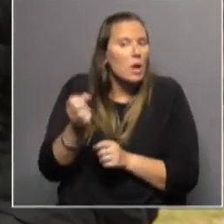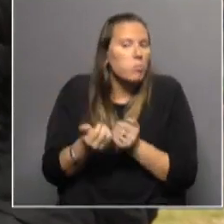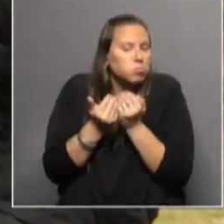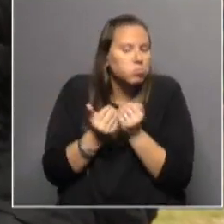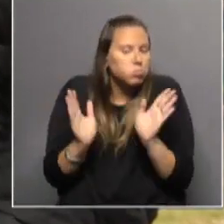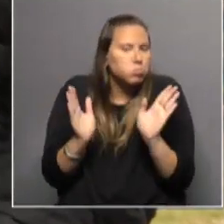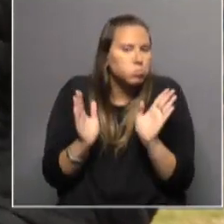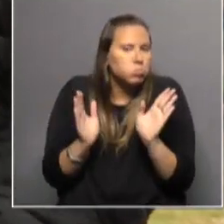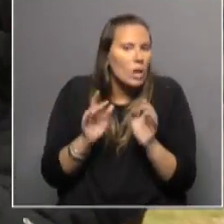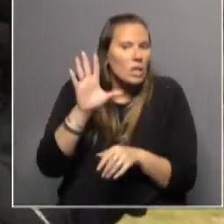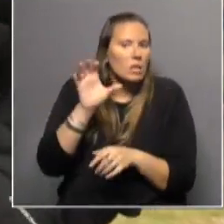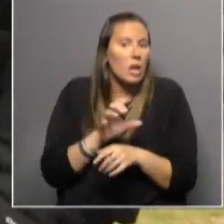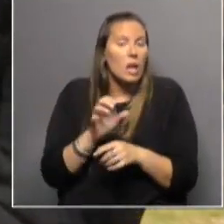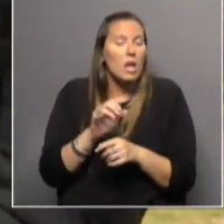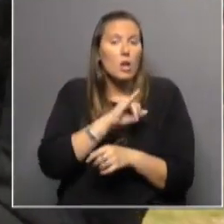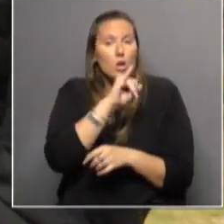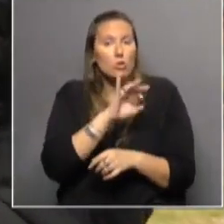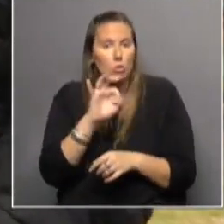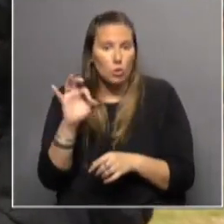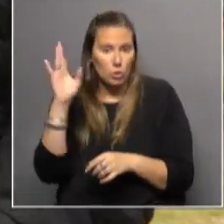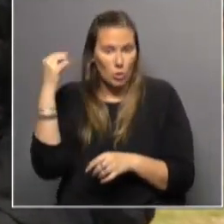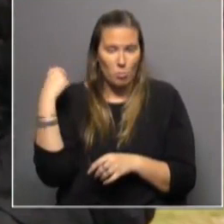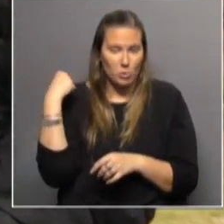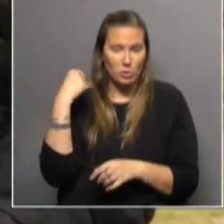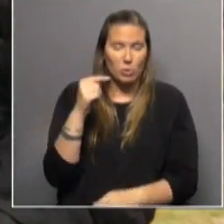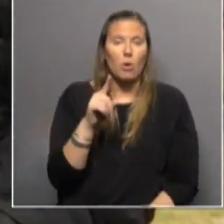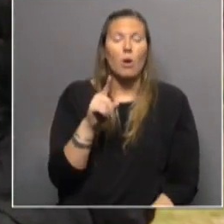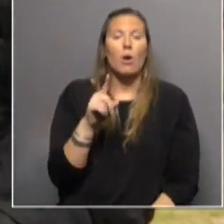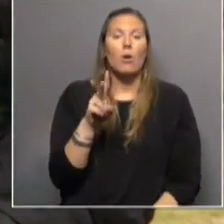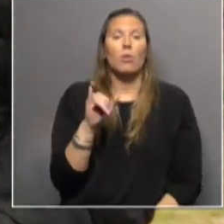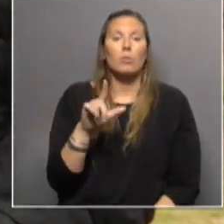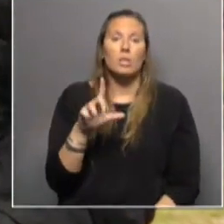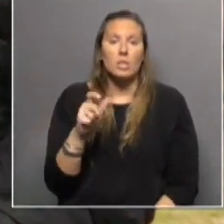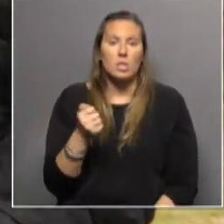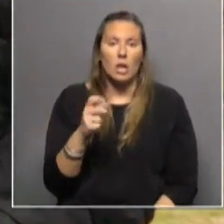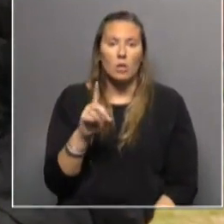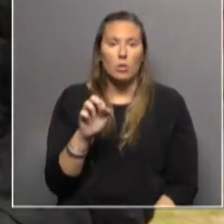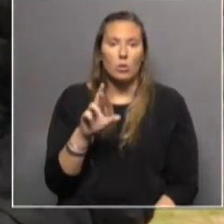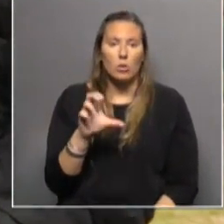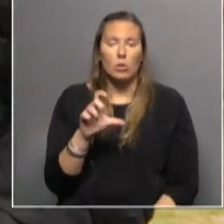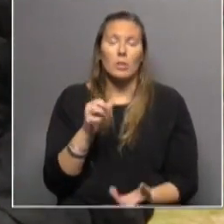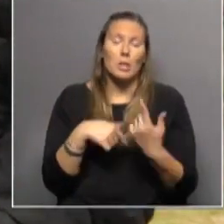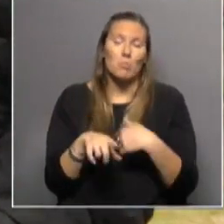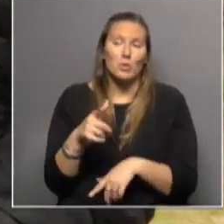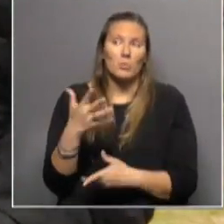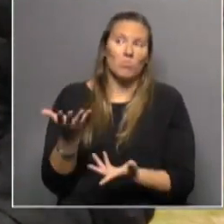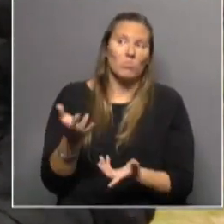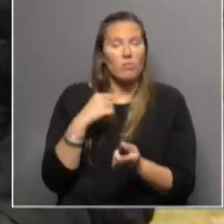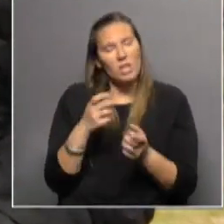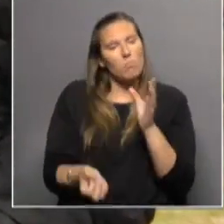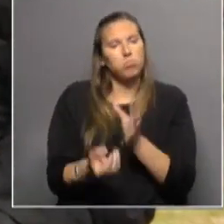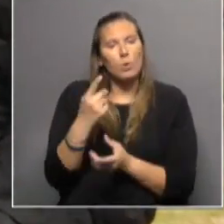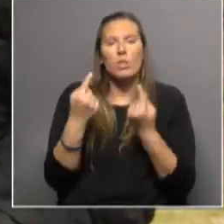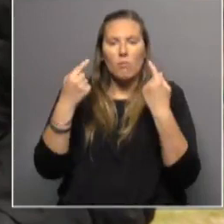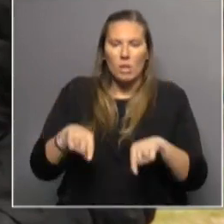entendido que era traer Villa Dolores, el zoológico que está allá en Pozitos, hacia acá. Pero, por una cosa u otra, resolvieron hacer algo nuevo.